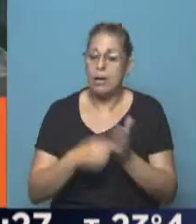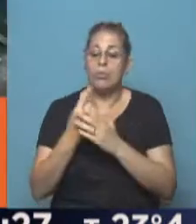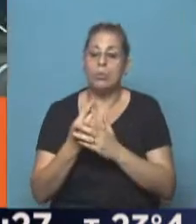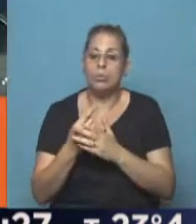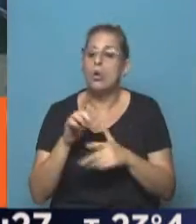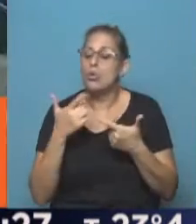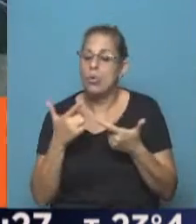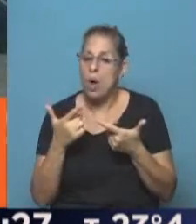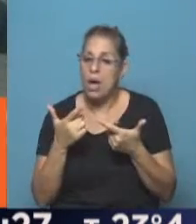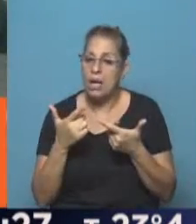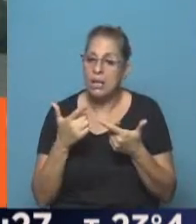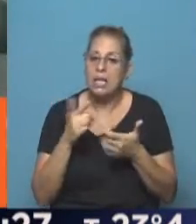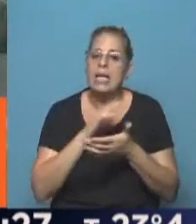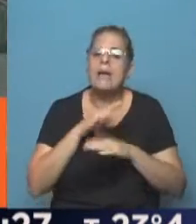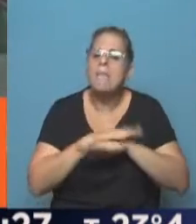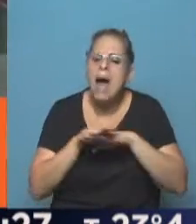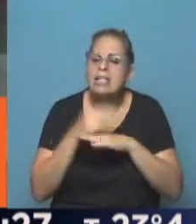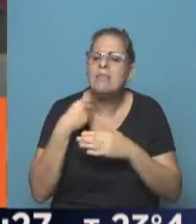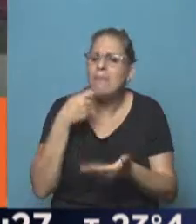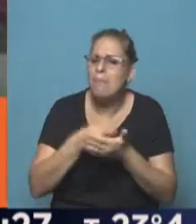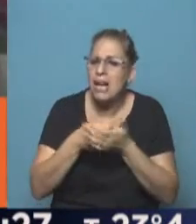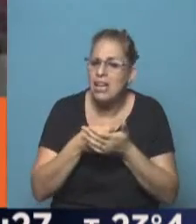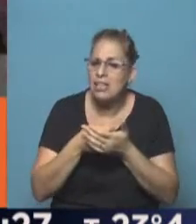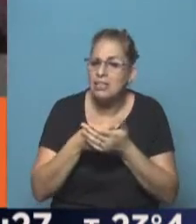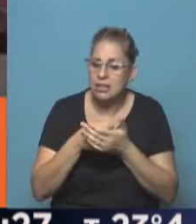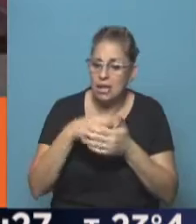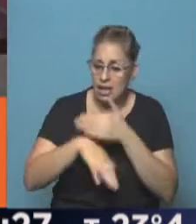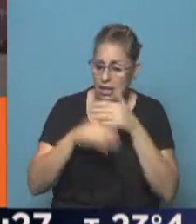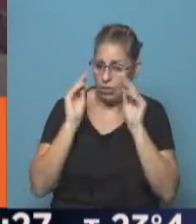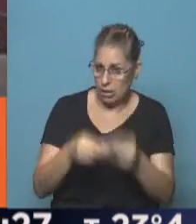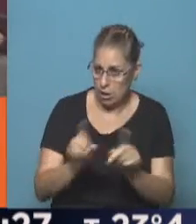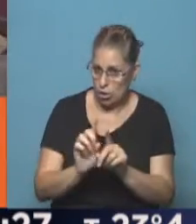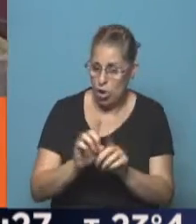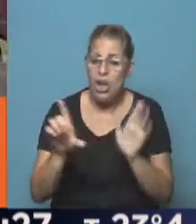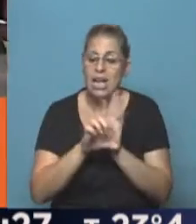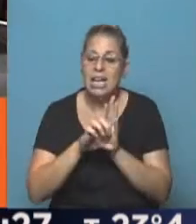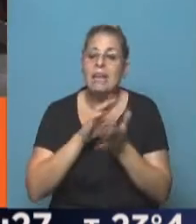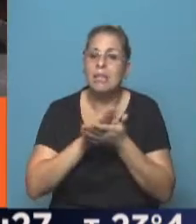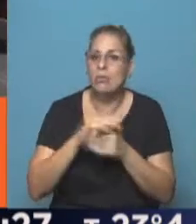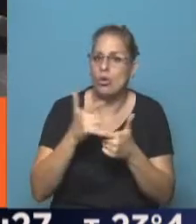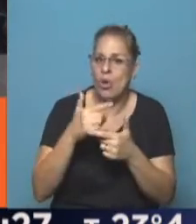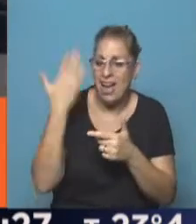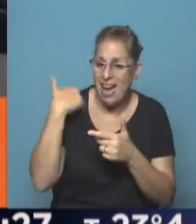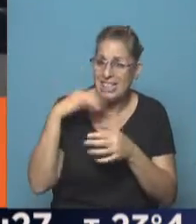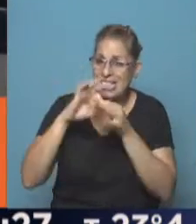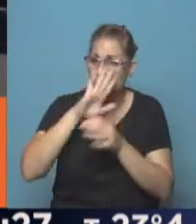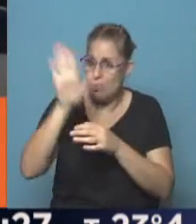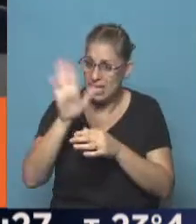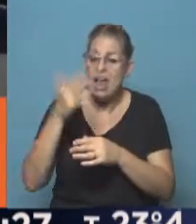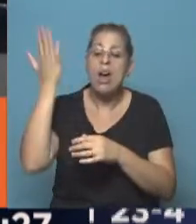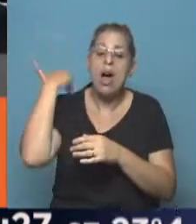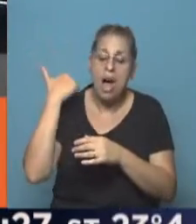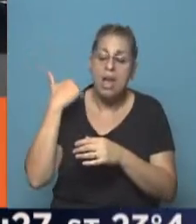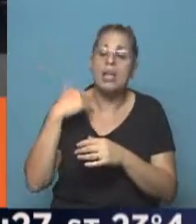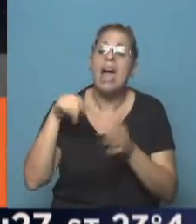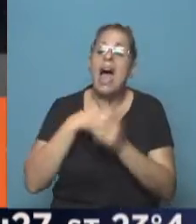hay un mínimo que haya que pagar en estos procesos porque la ley no tiene ese mínimo. Lo tuvo todo el siglo pasado hasta que